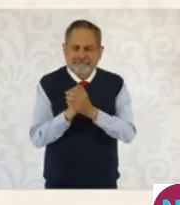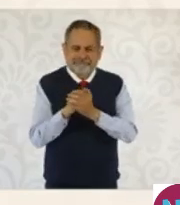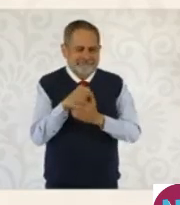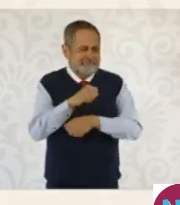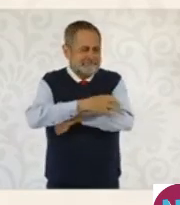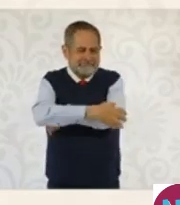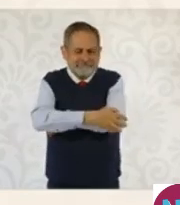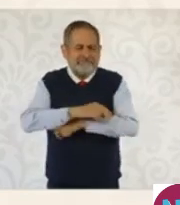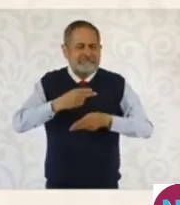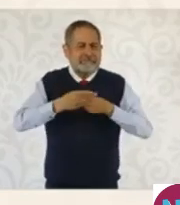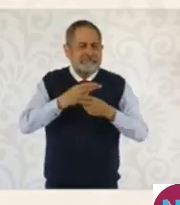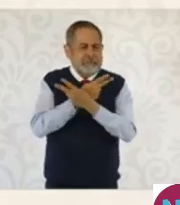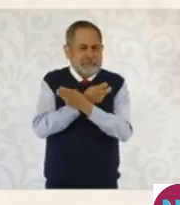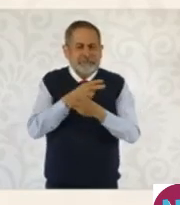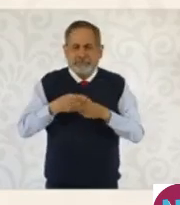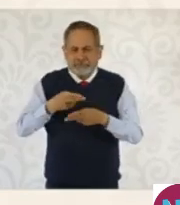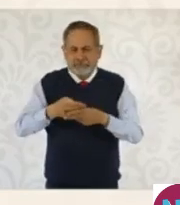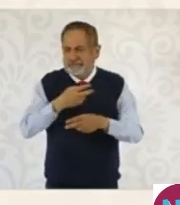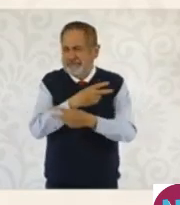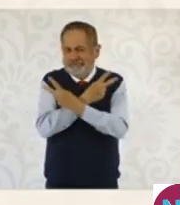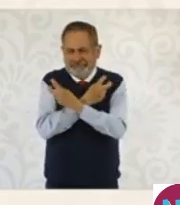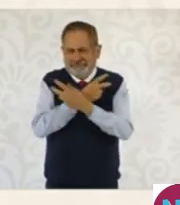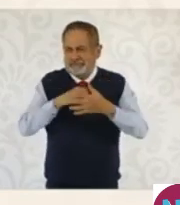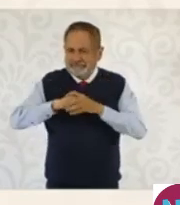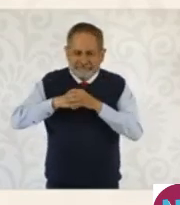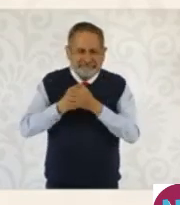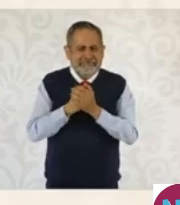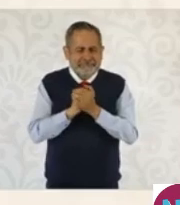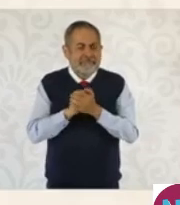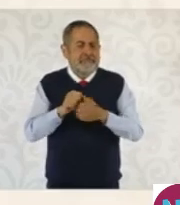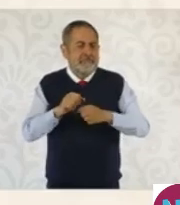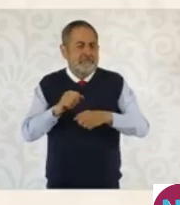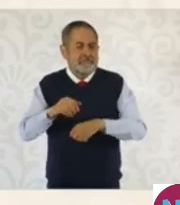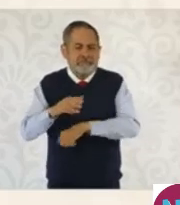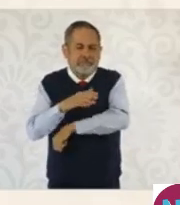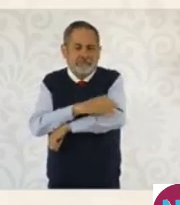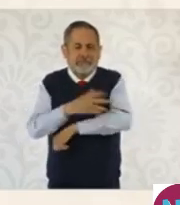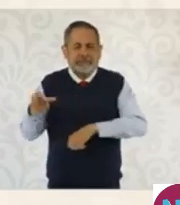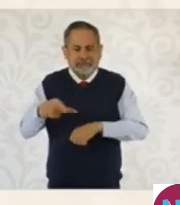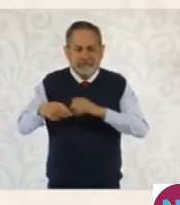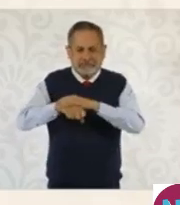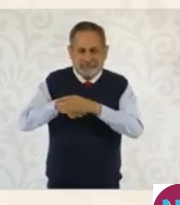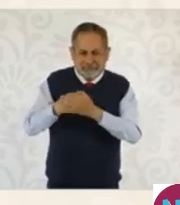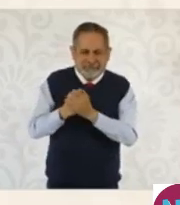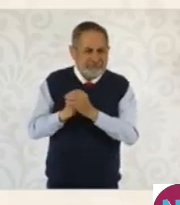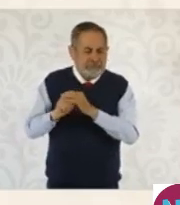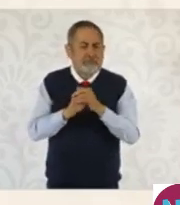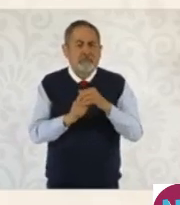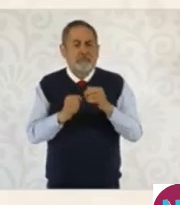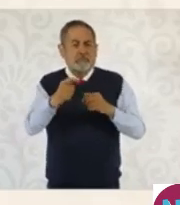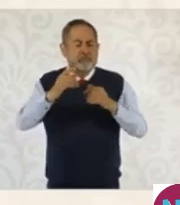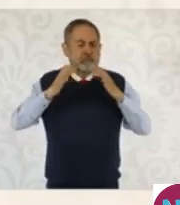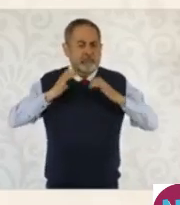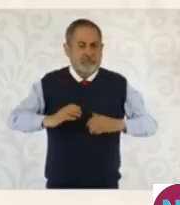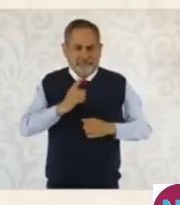Son procedimientos fundamentalmente en rodilla y en columna. Aquí comentamos